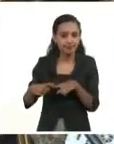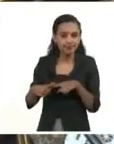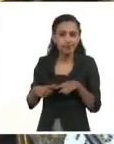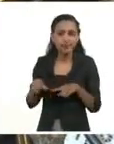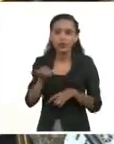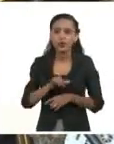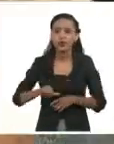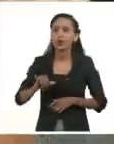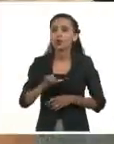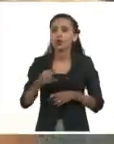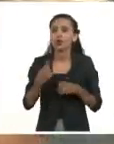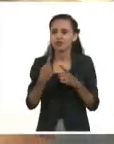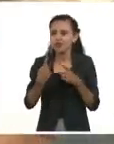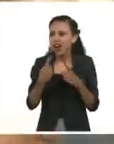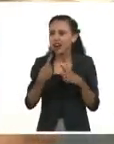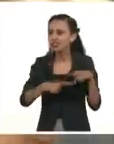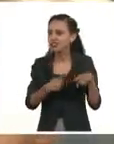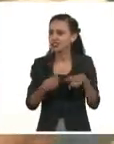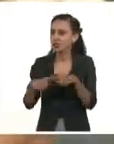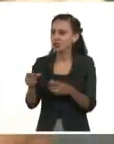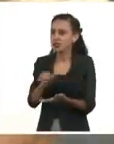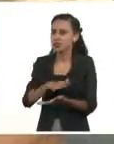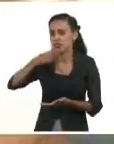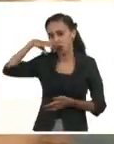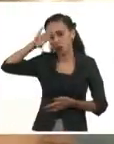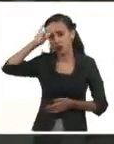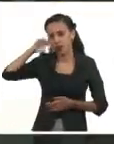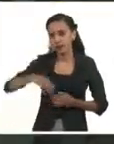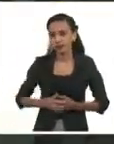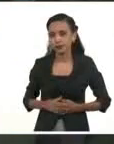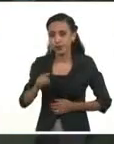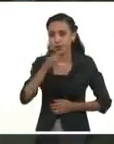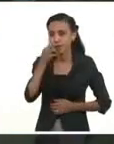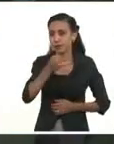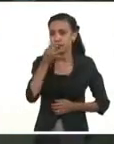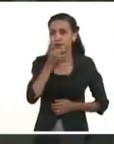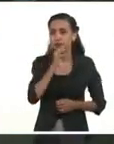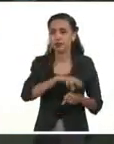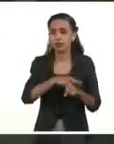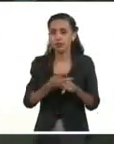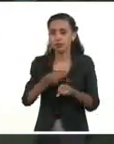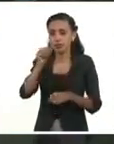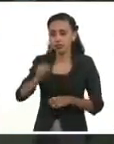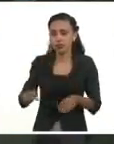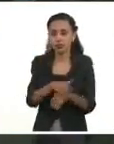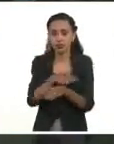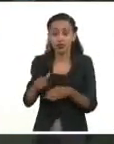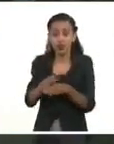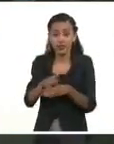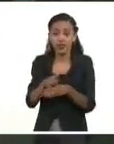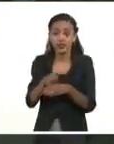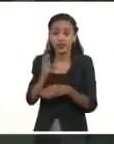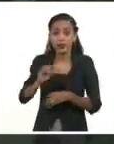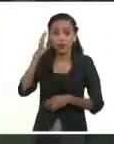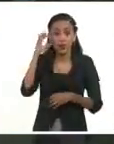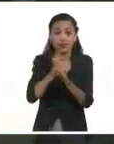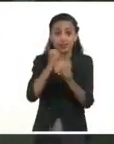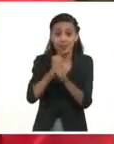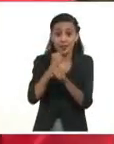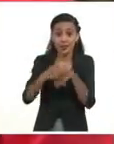brechas y tabúes que aún persisten en la sociedad explicaron las representantes de diferentes sectores el trabajo